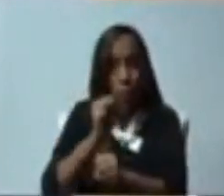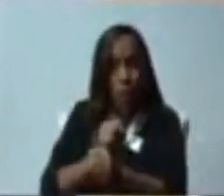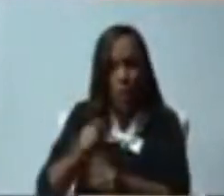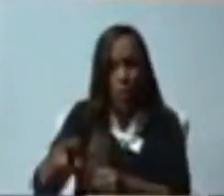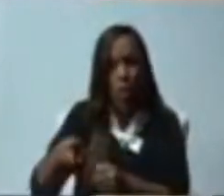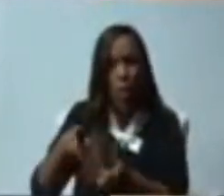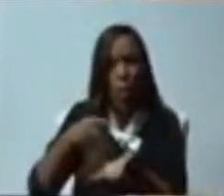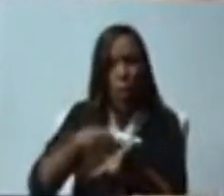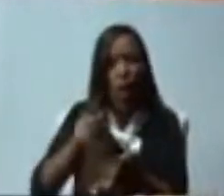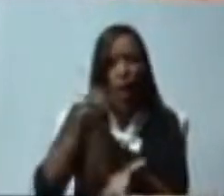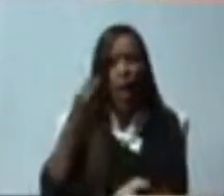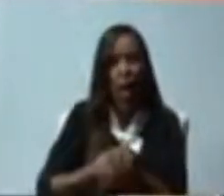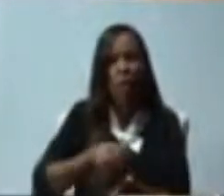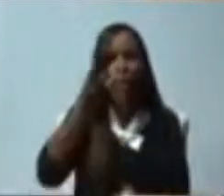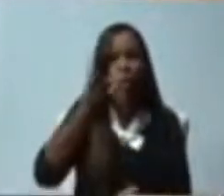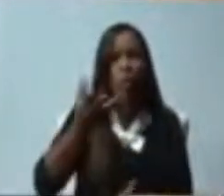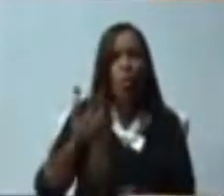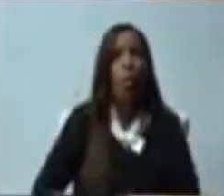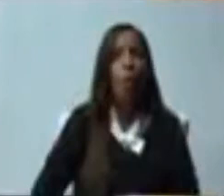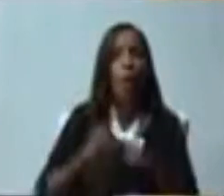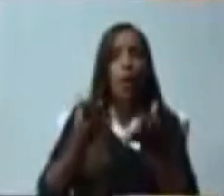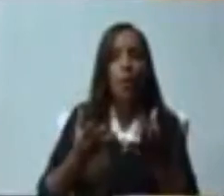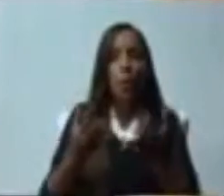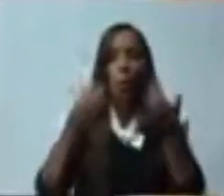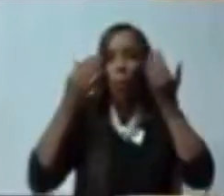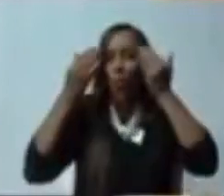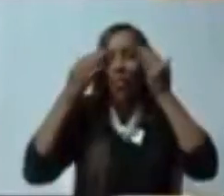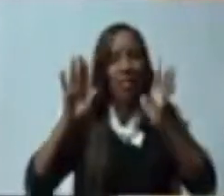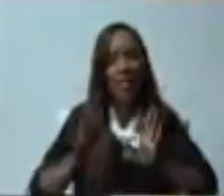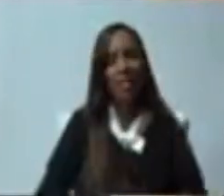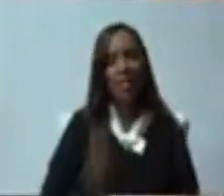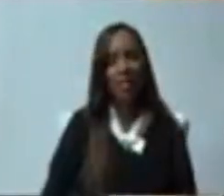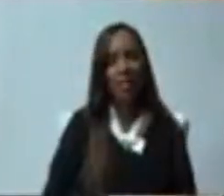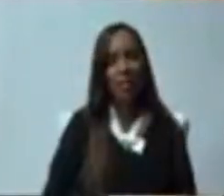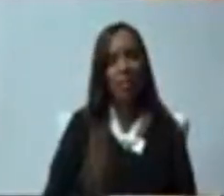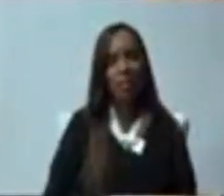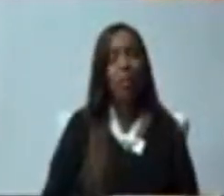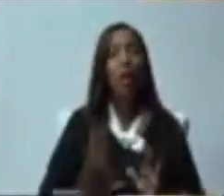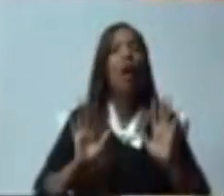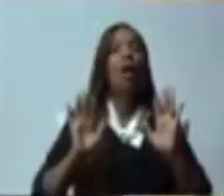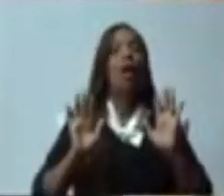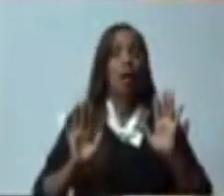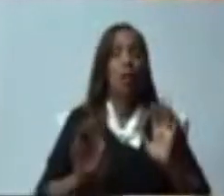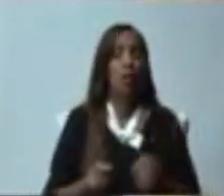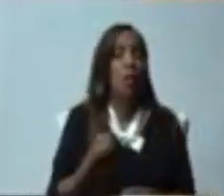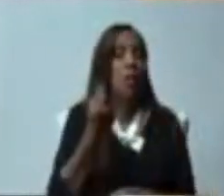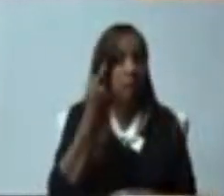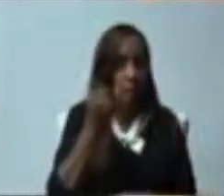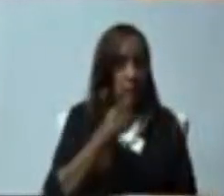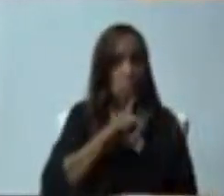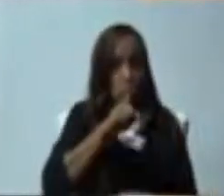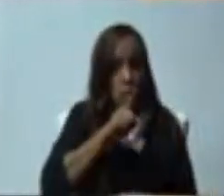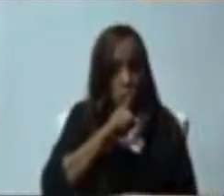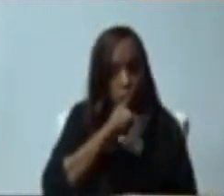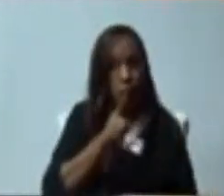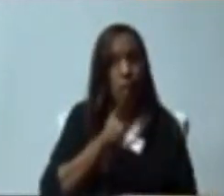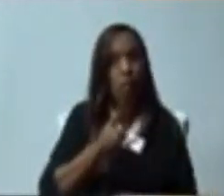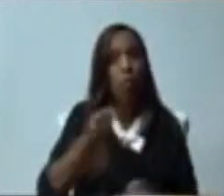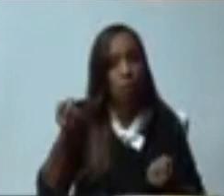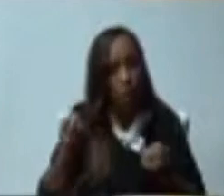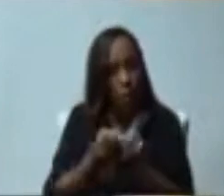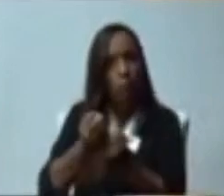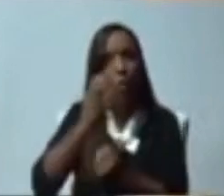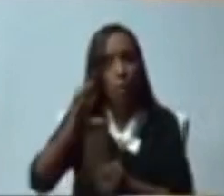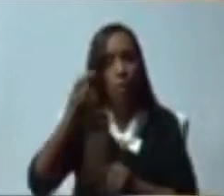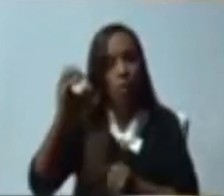Yo creo que sí, que hay que seguir motivando el incentivo para el desarrollo y darle facilidades a las empresas, pero eso también tiene que